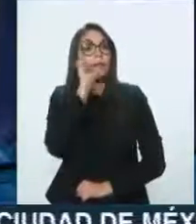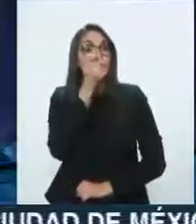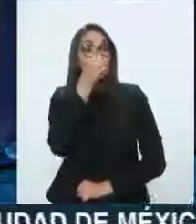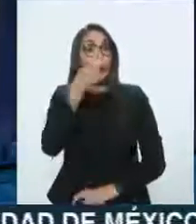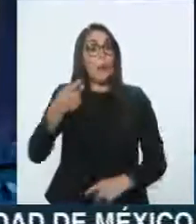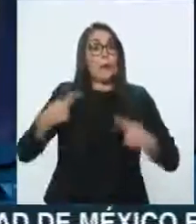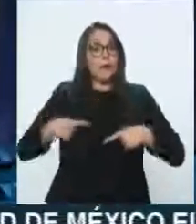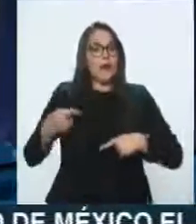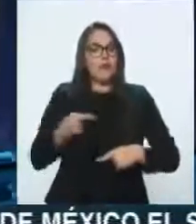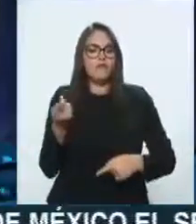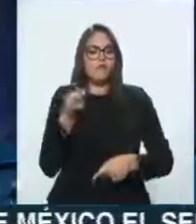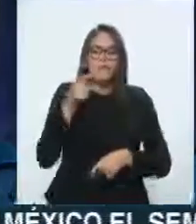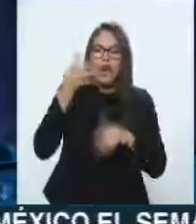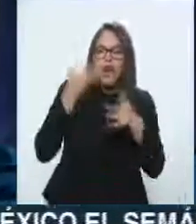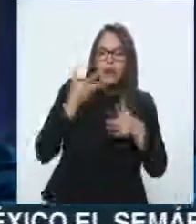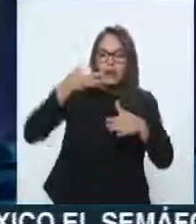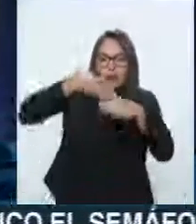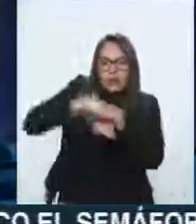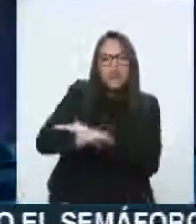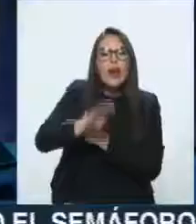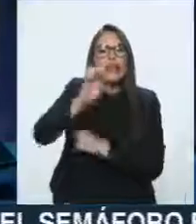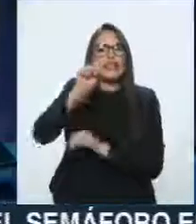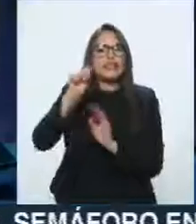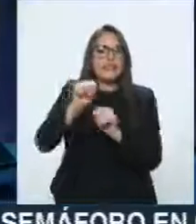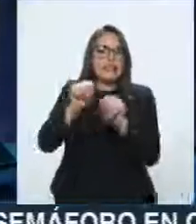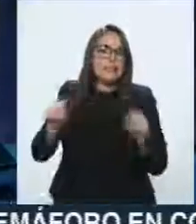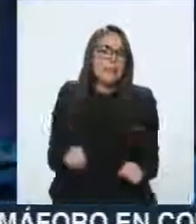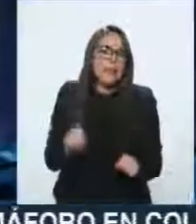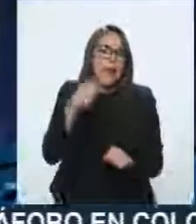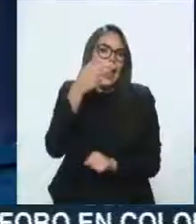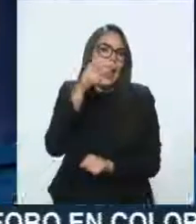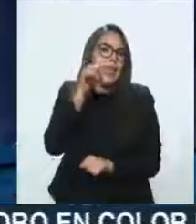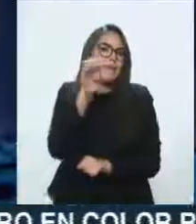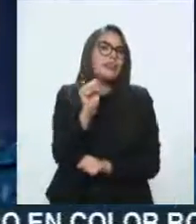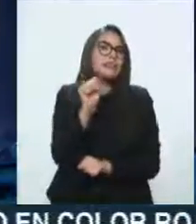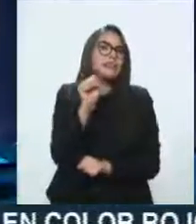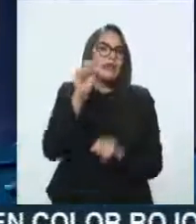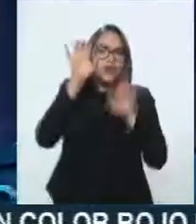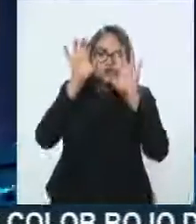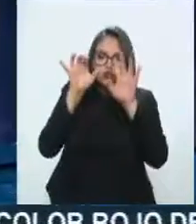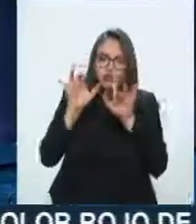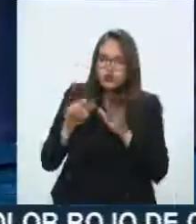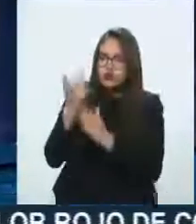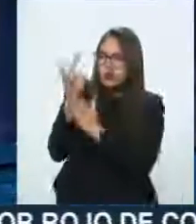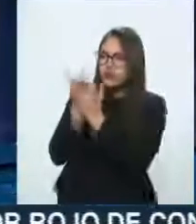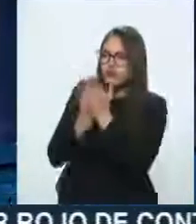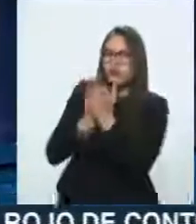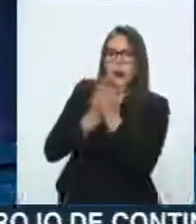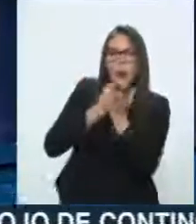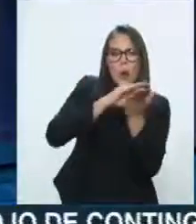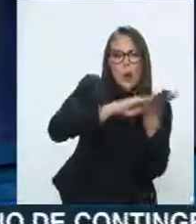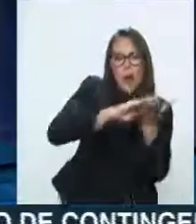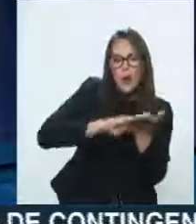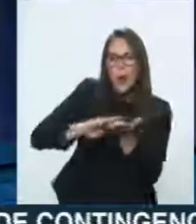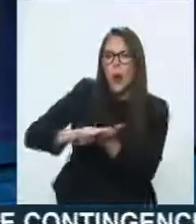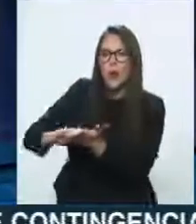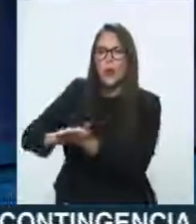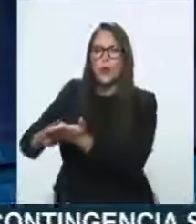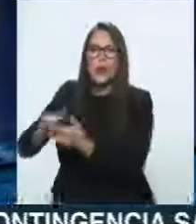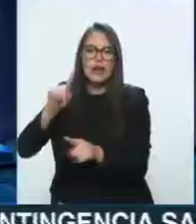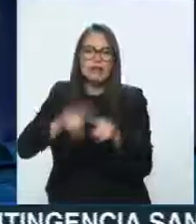sistema llamado Hermes para pues desbloquear las cuentas, también tiene que ver con algunos señalamientos que hacían